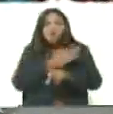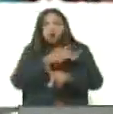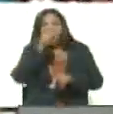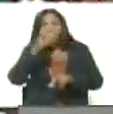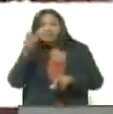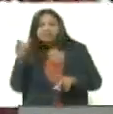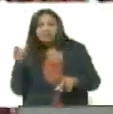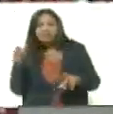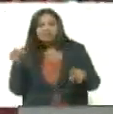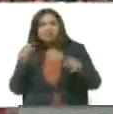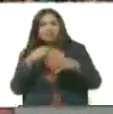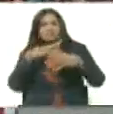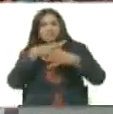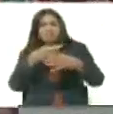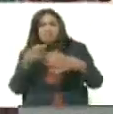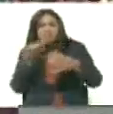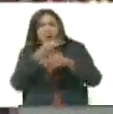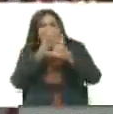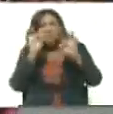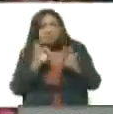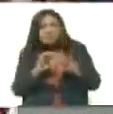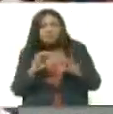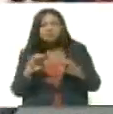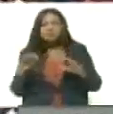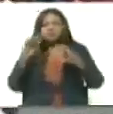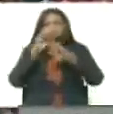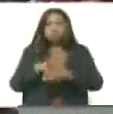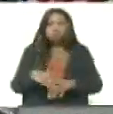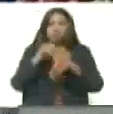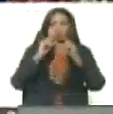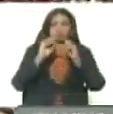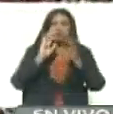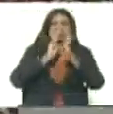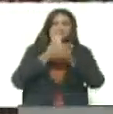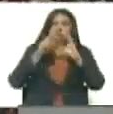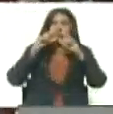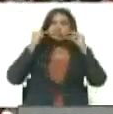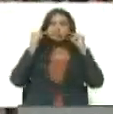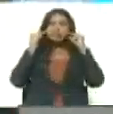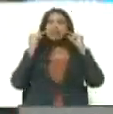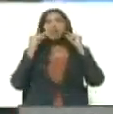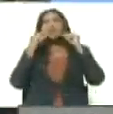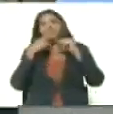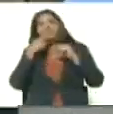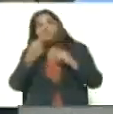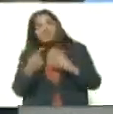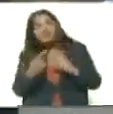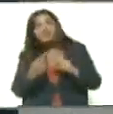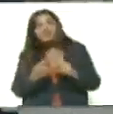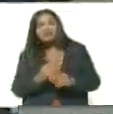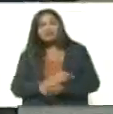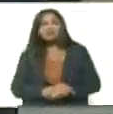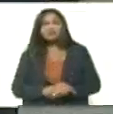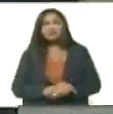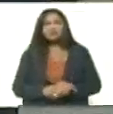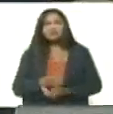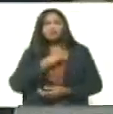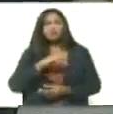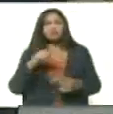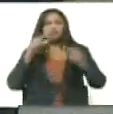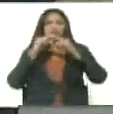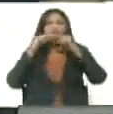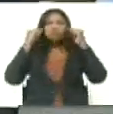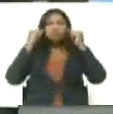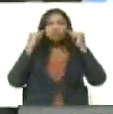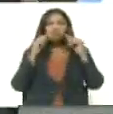los que intentaron dañar nuestra sonrisa. Díganle que nuestra sonrisa